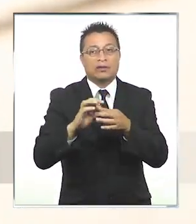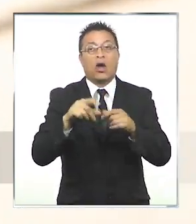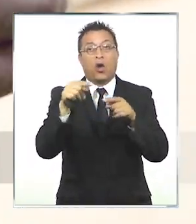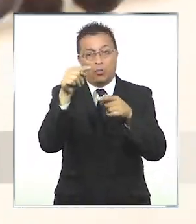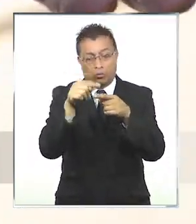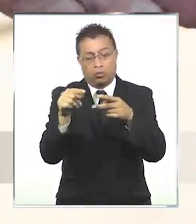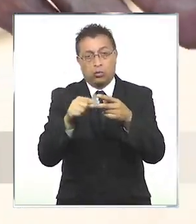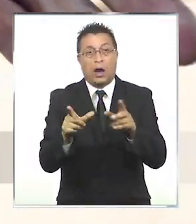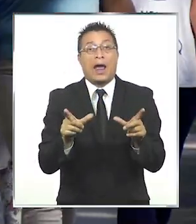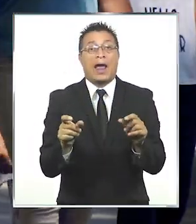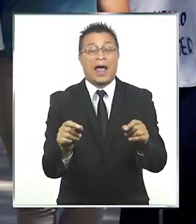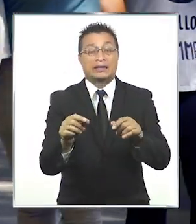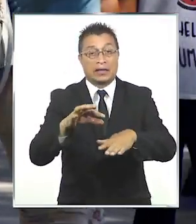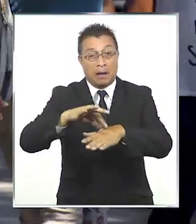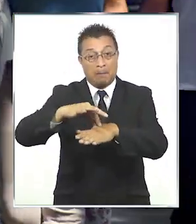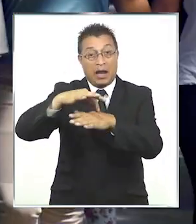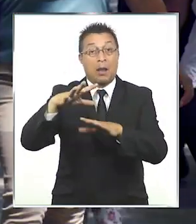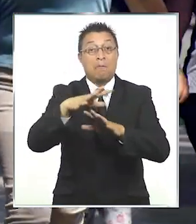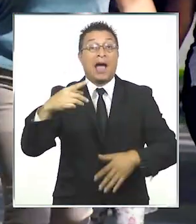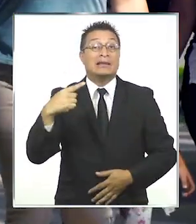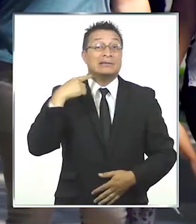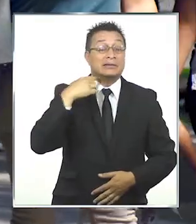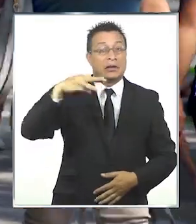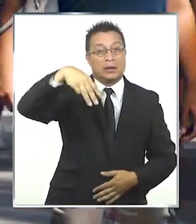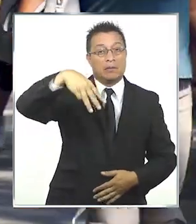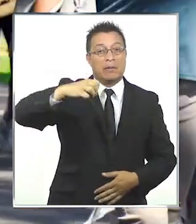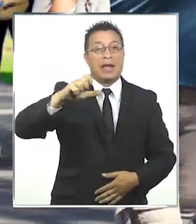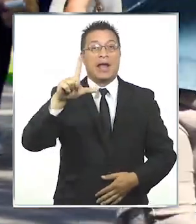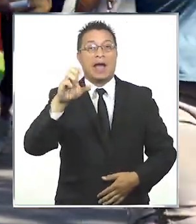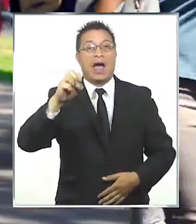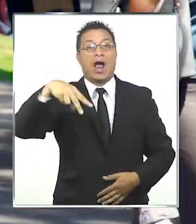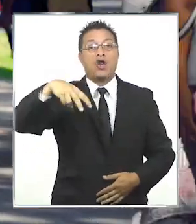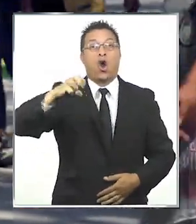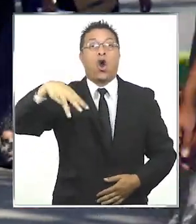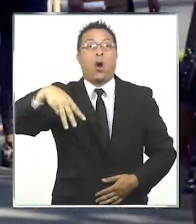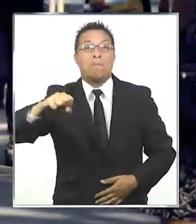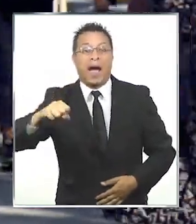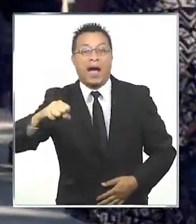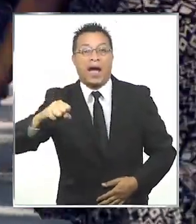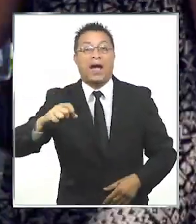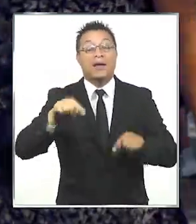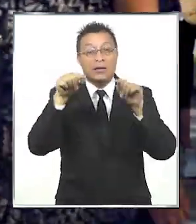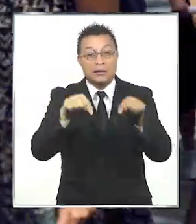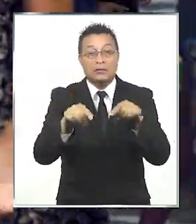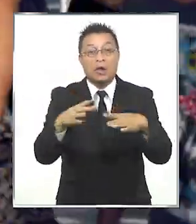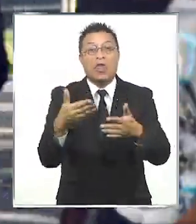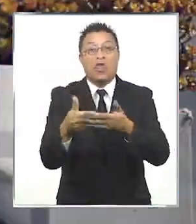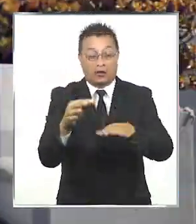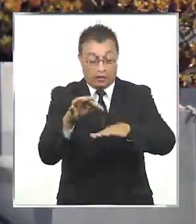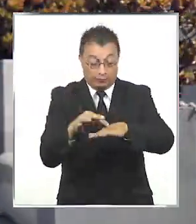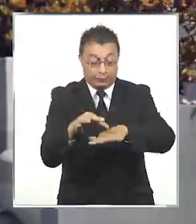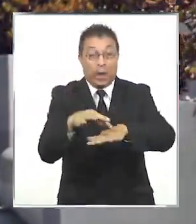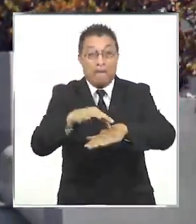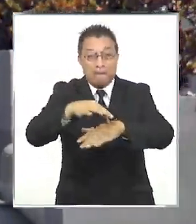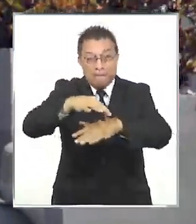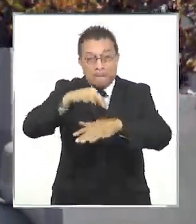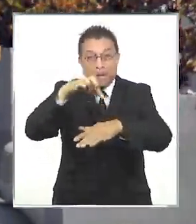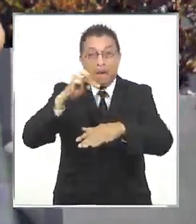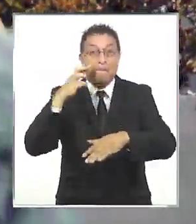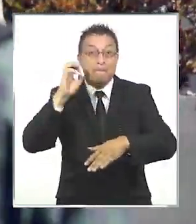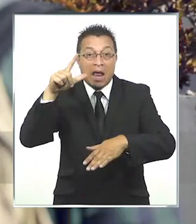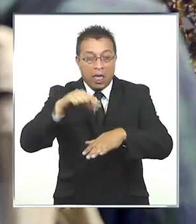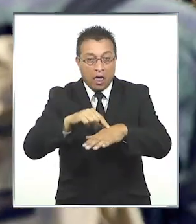que significa. Hay varios tipos de cáncer de piel, pero el más maligno se llama melanoma. Es un cáncer que se origina en las